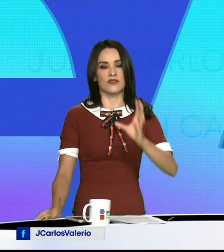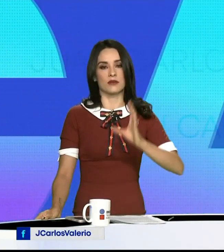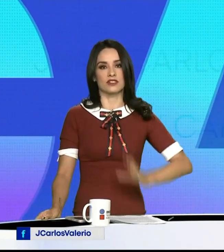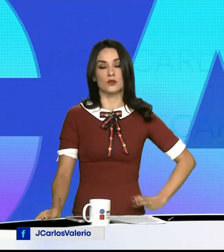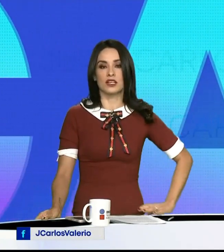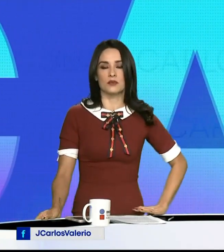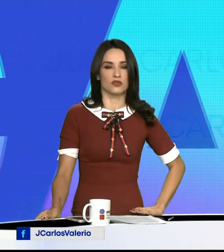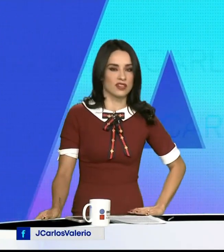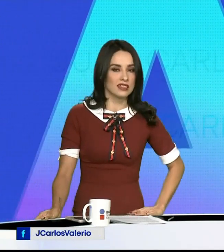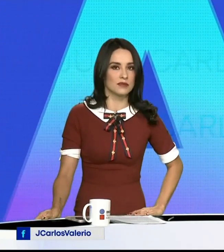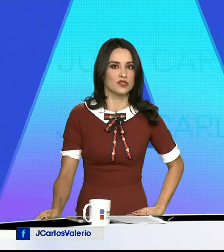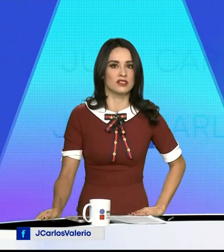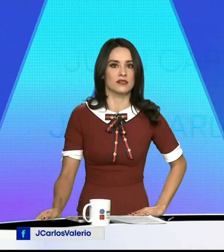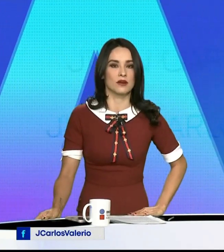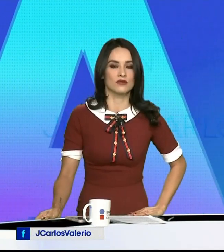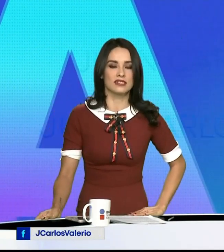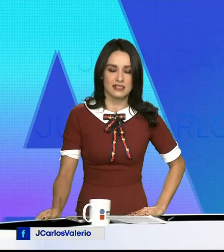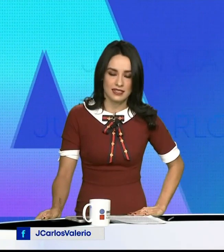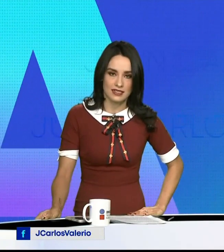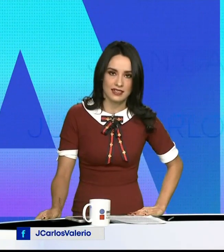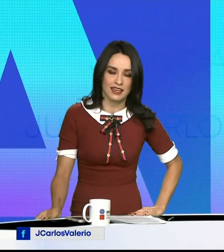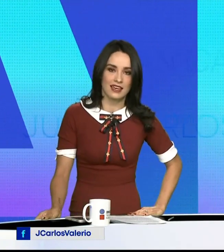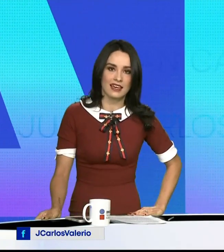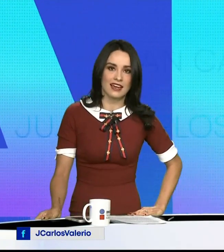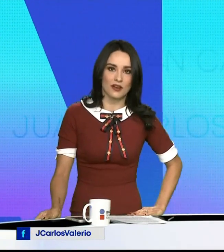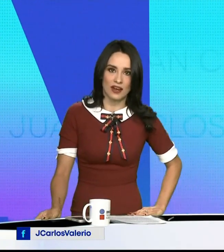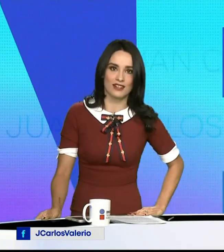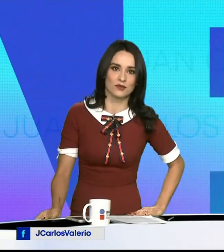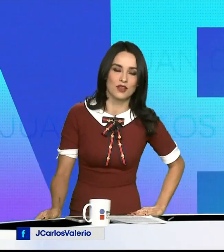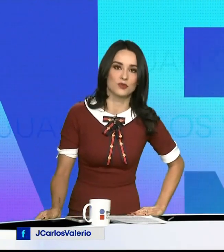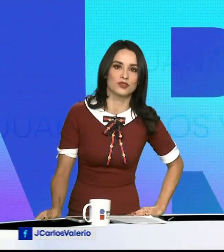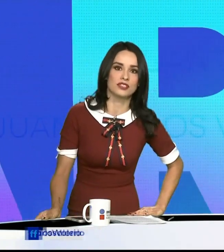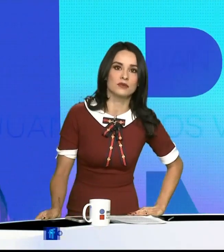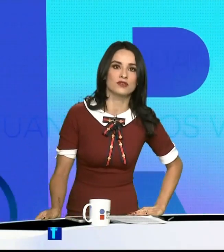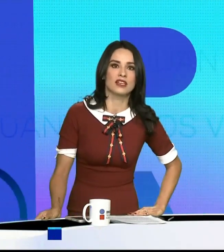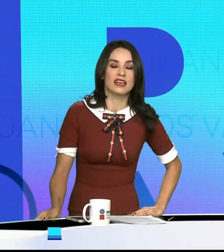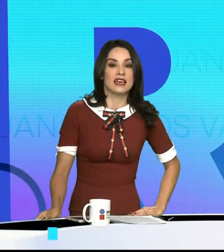importante con esa farmacéutica por 30 millones de vacunas, si es que arroja resultados positivos.